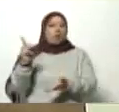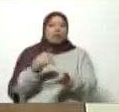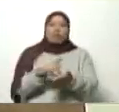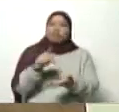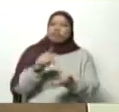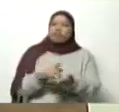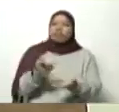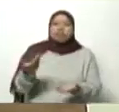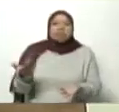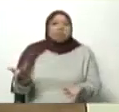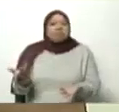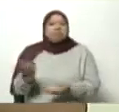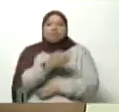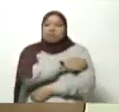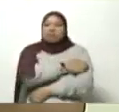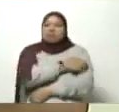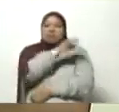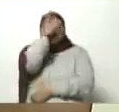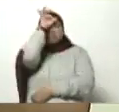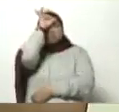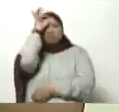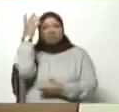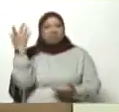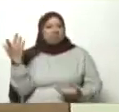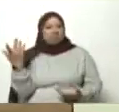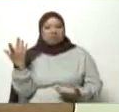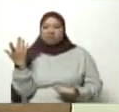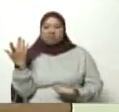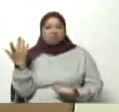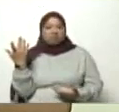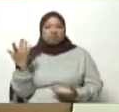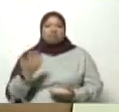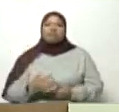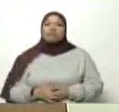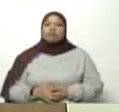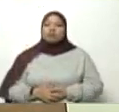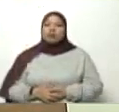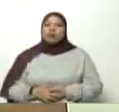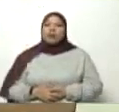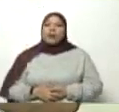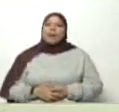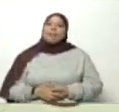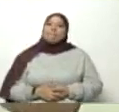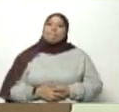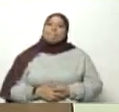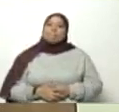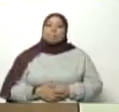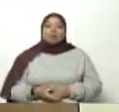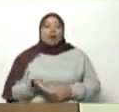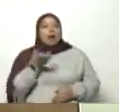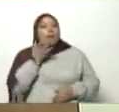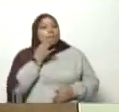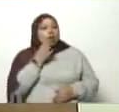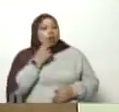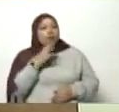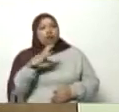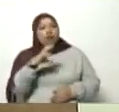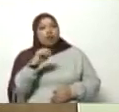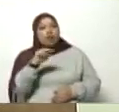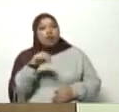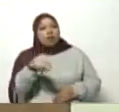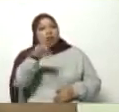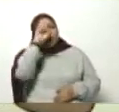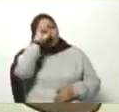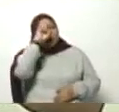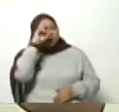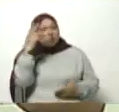sea que el CNE se reúna y digan, ja, vamos a darle a la razón a la oposición, vamos a adelantar las